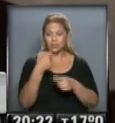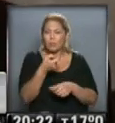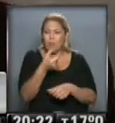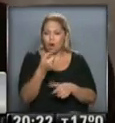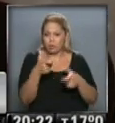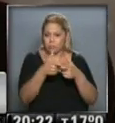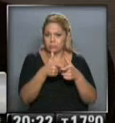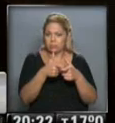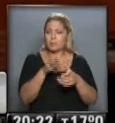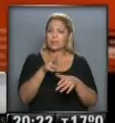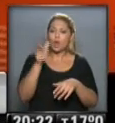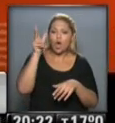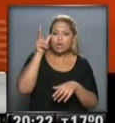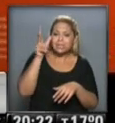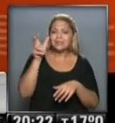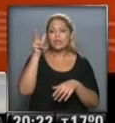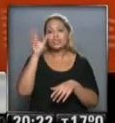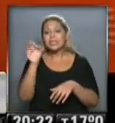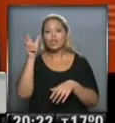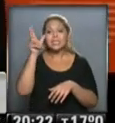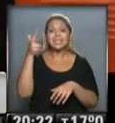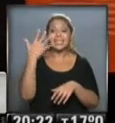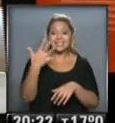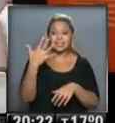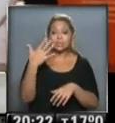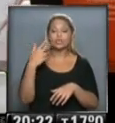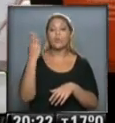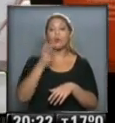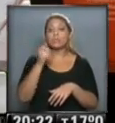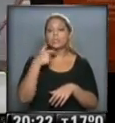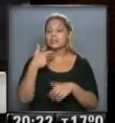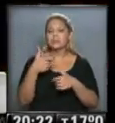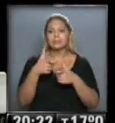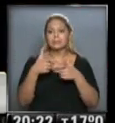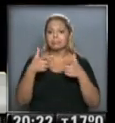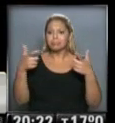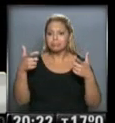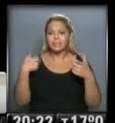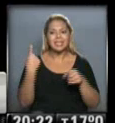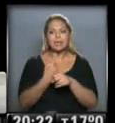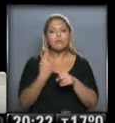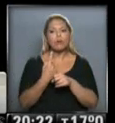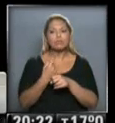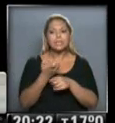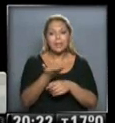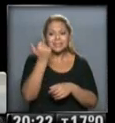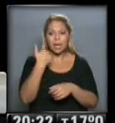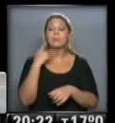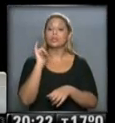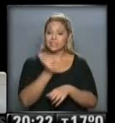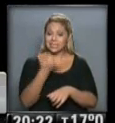mayoría, el 80-85% vienen en etapa avanzada, que significa que no lo podemos curar, pero sí lo podemos